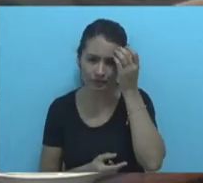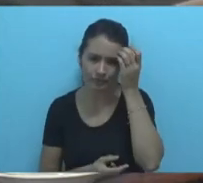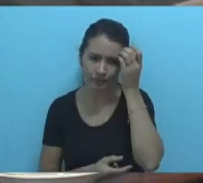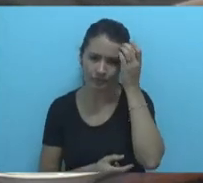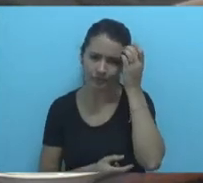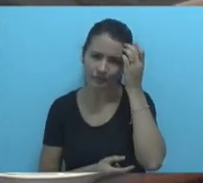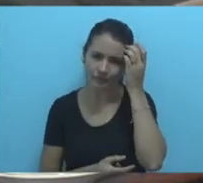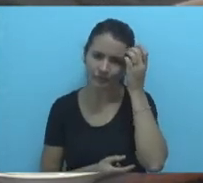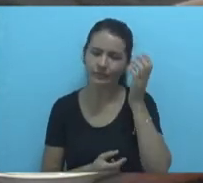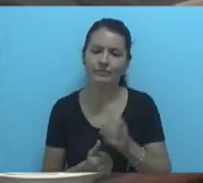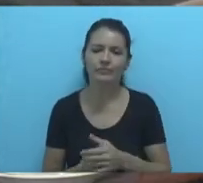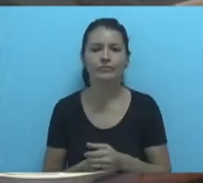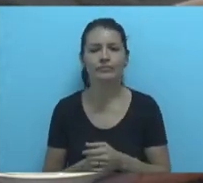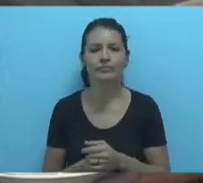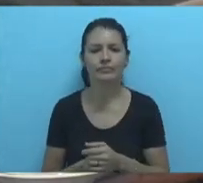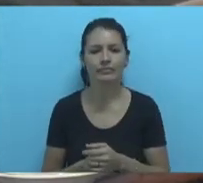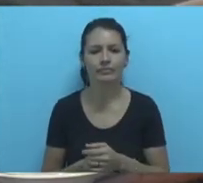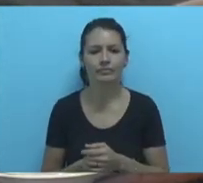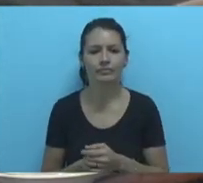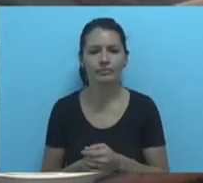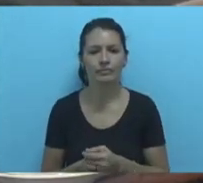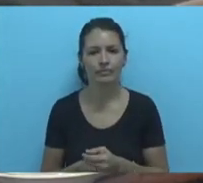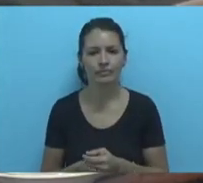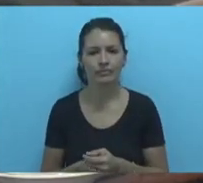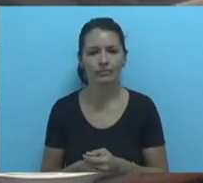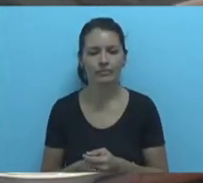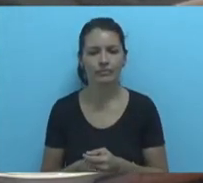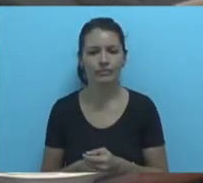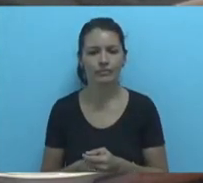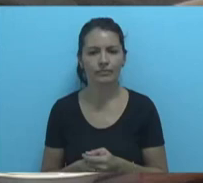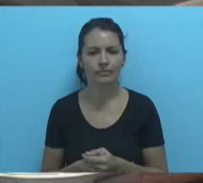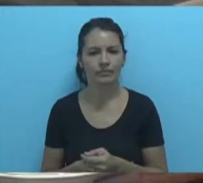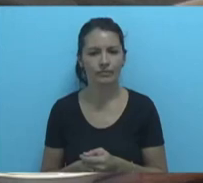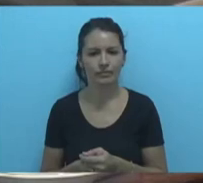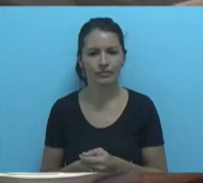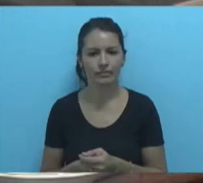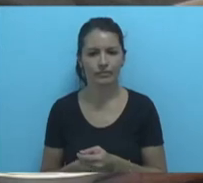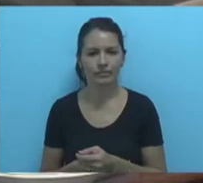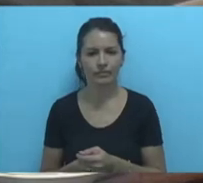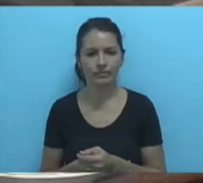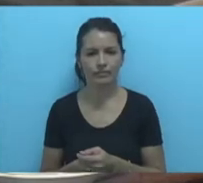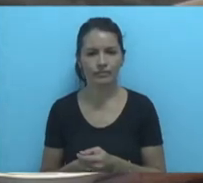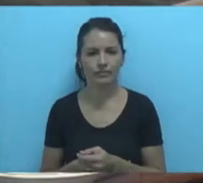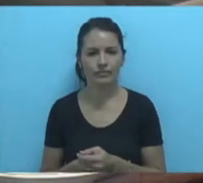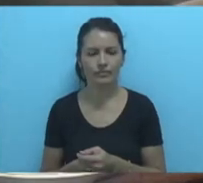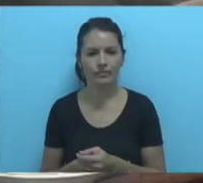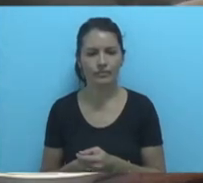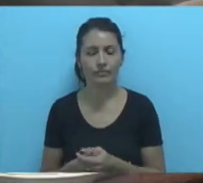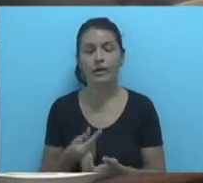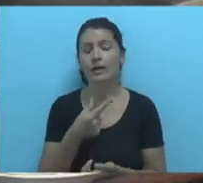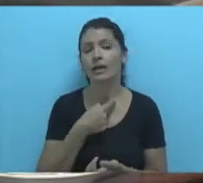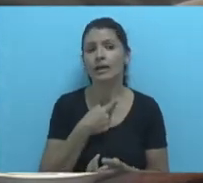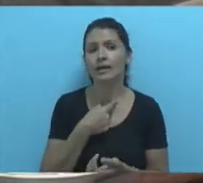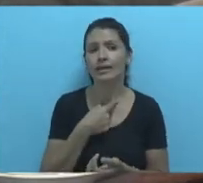que sean recursos que nuevamente vuelvan a los municipios y comunas de la provincia de Santa Fe. Pero queremos acompañar,